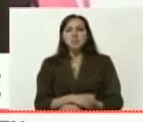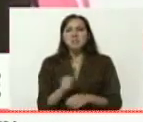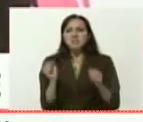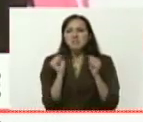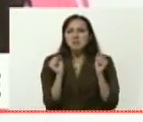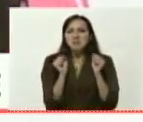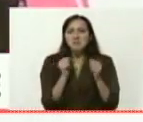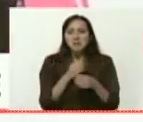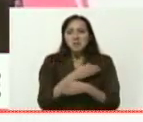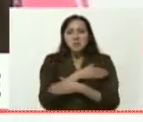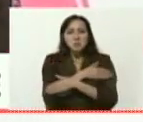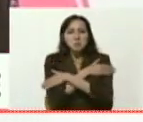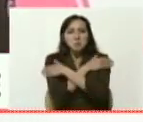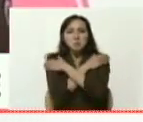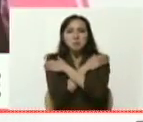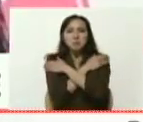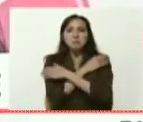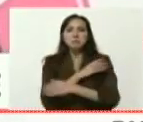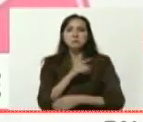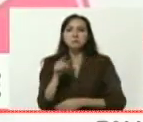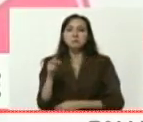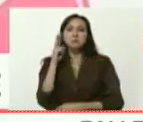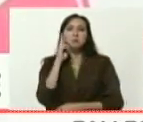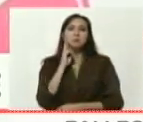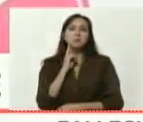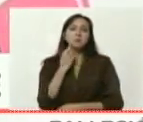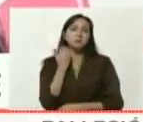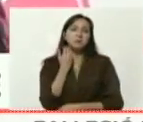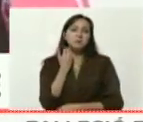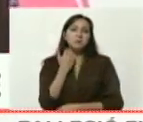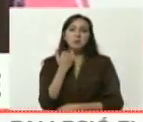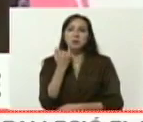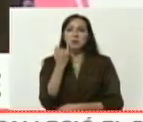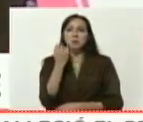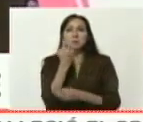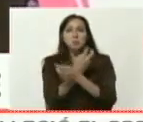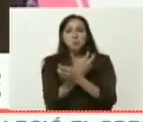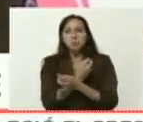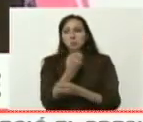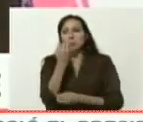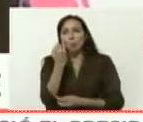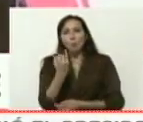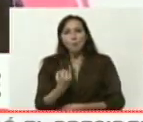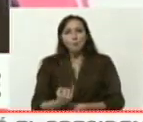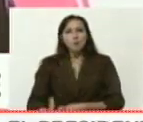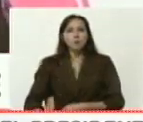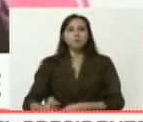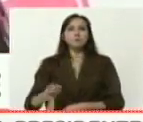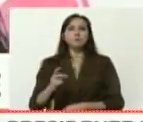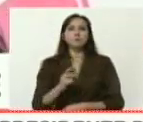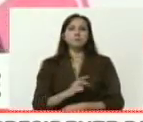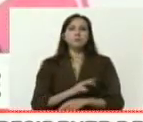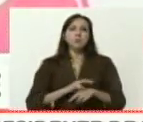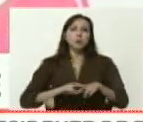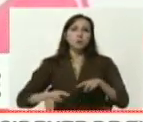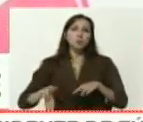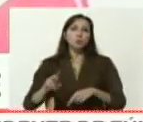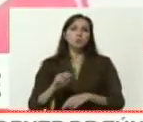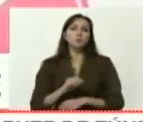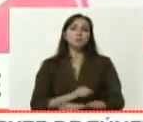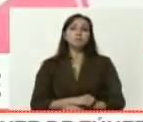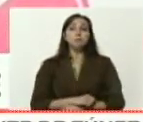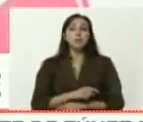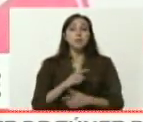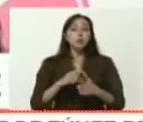esa altitud, con sus piernas flacas y desnudas, uno de sus oficiales